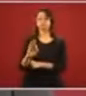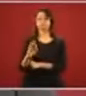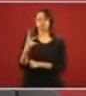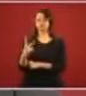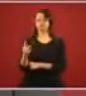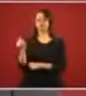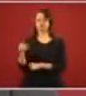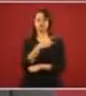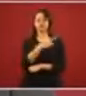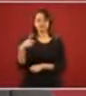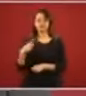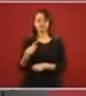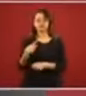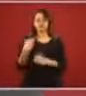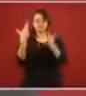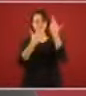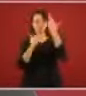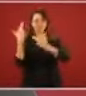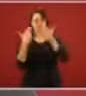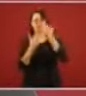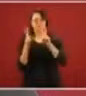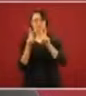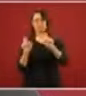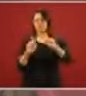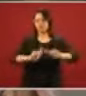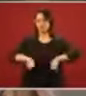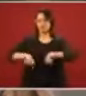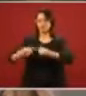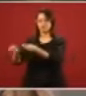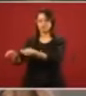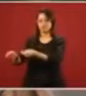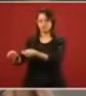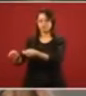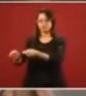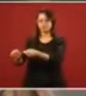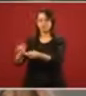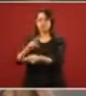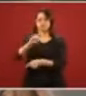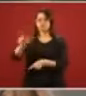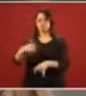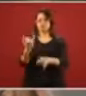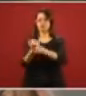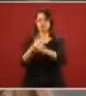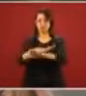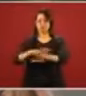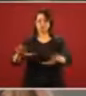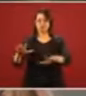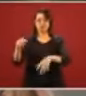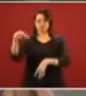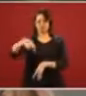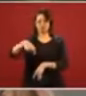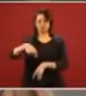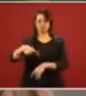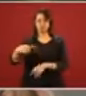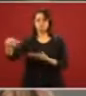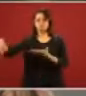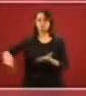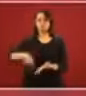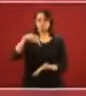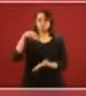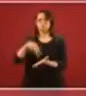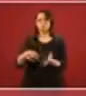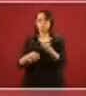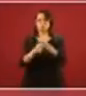revise este asunto y que nos presente un informe aquí sobre